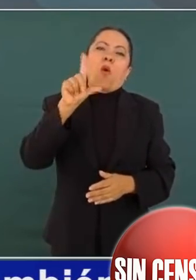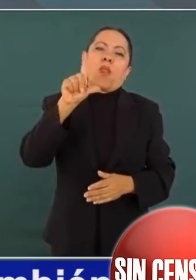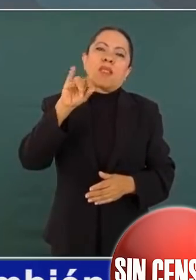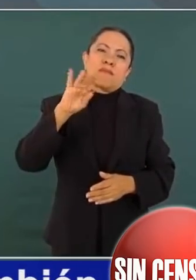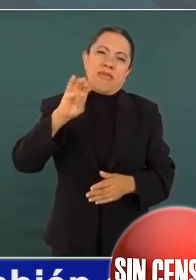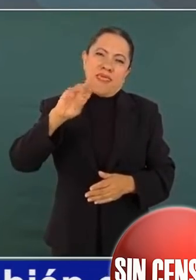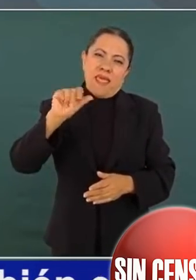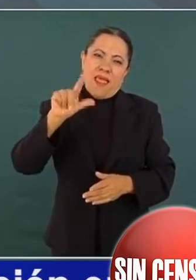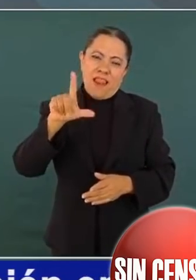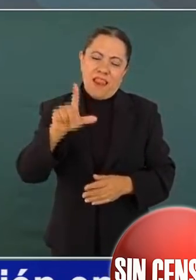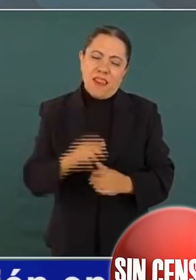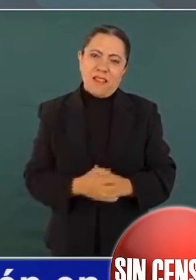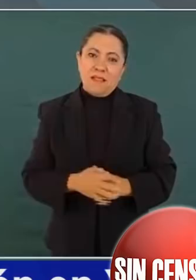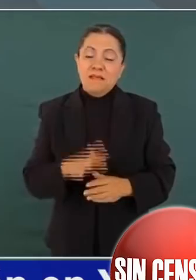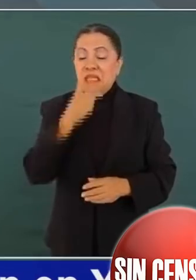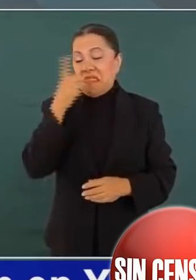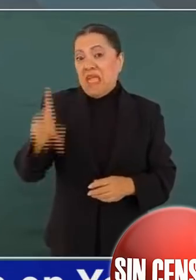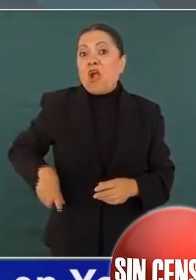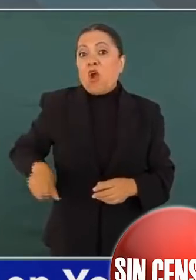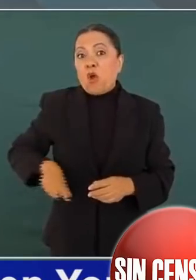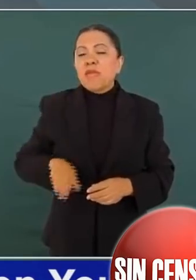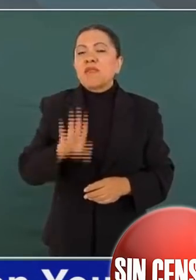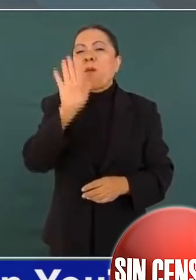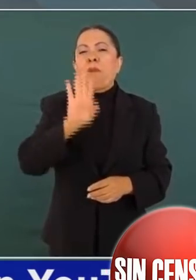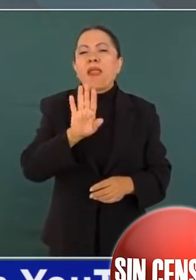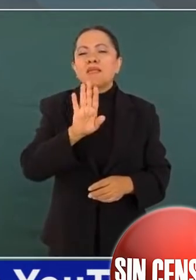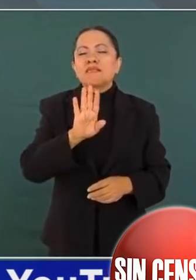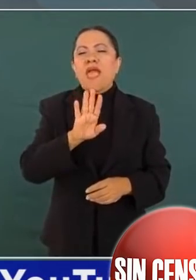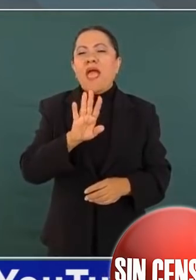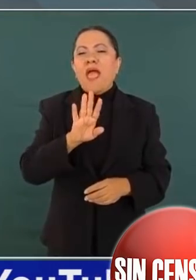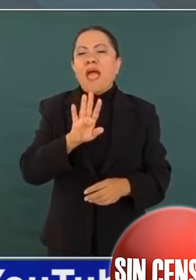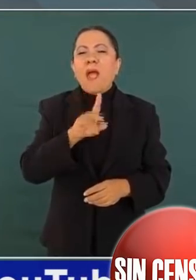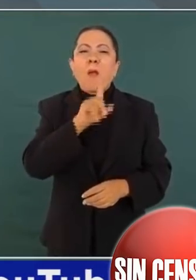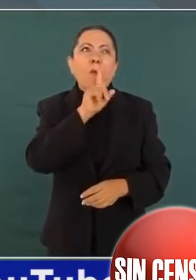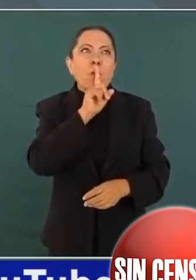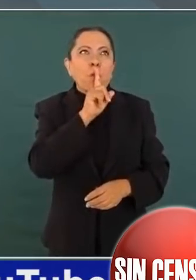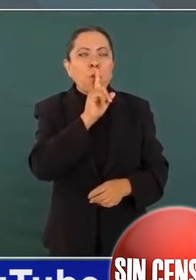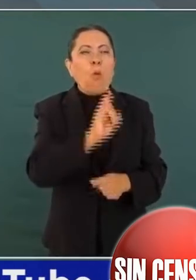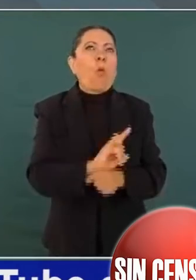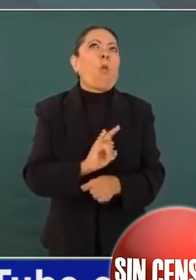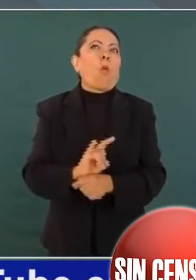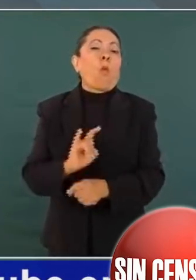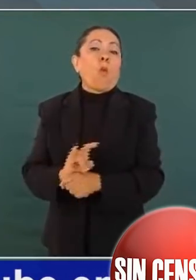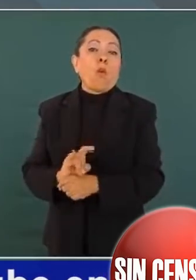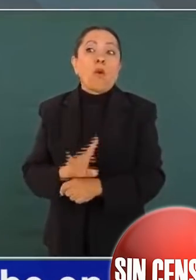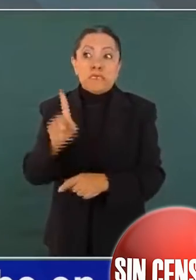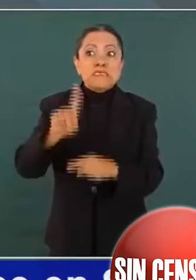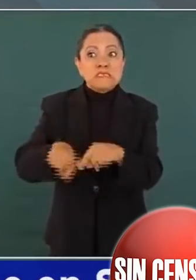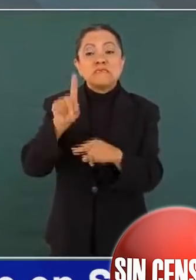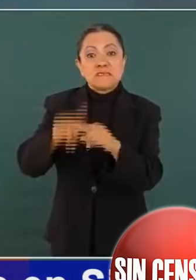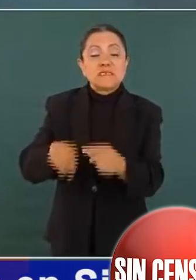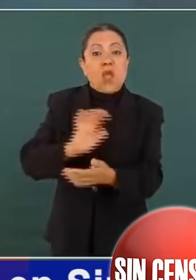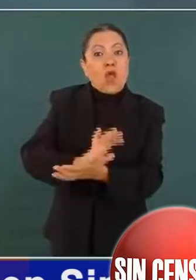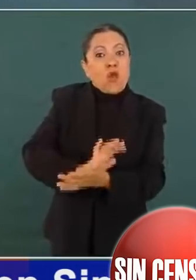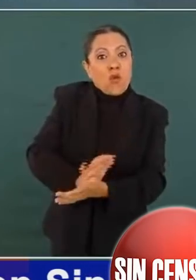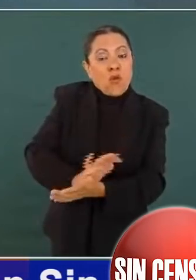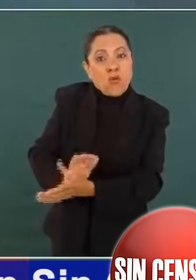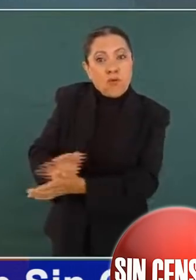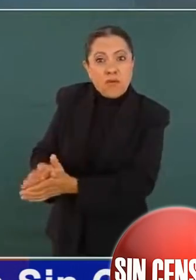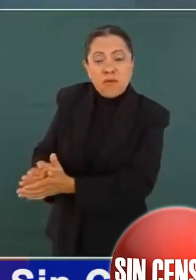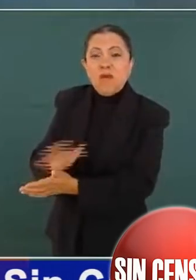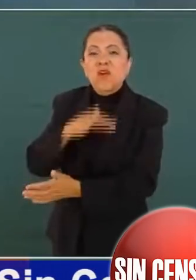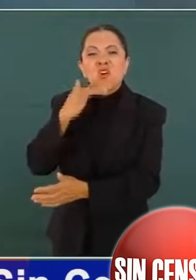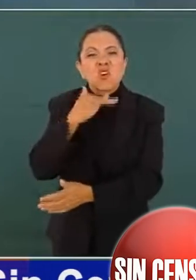para simular de que se combatía la corrupción, de que